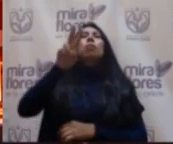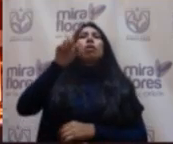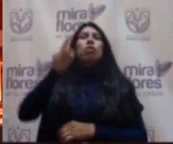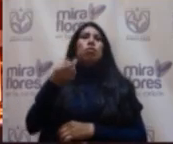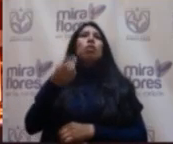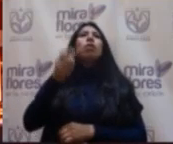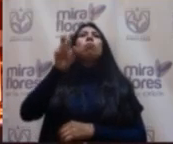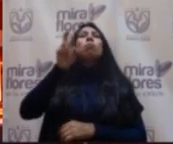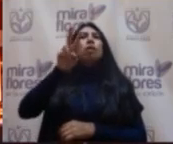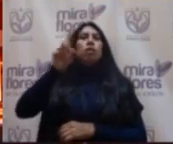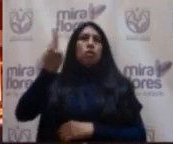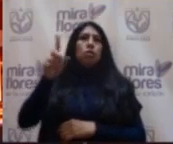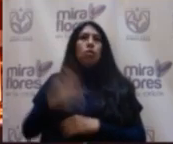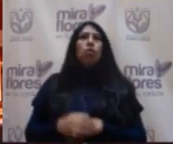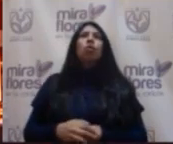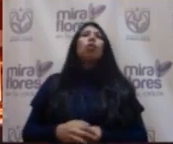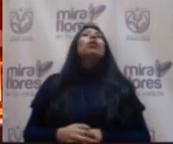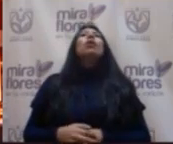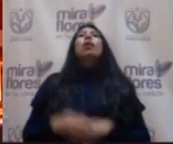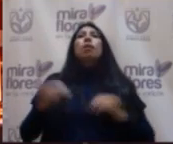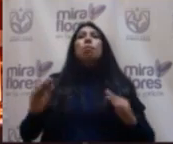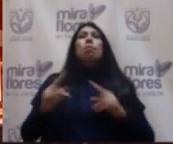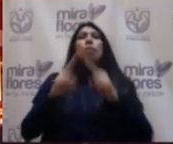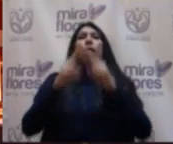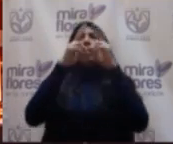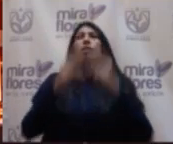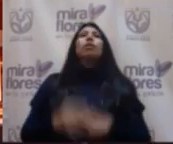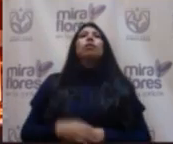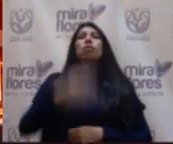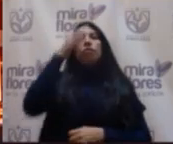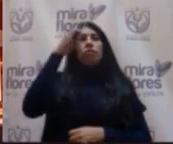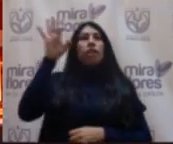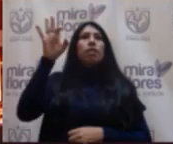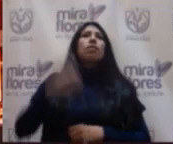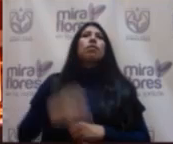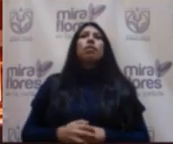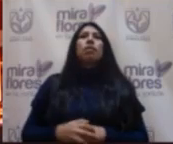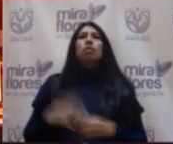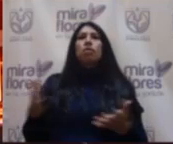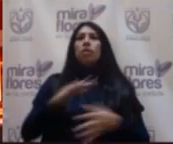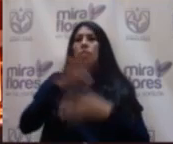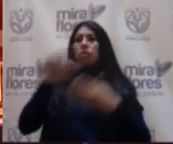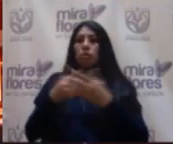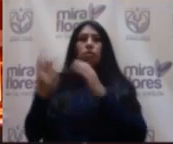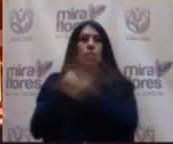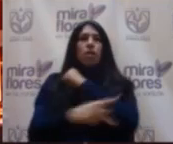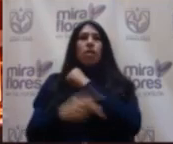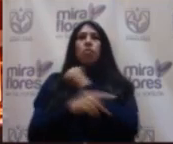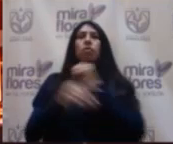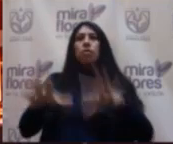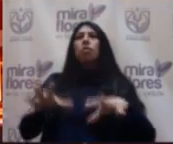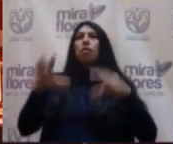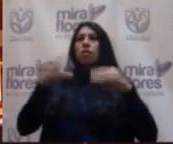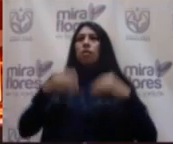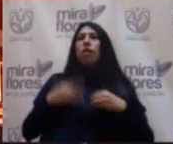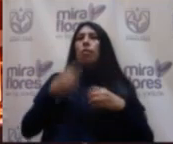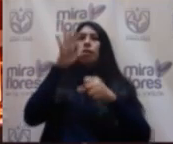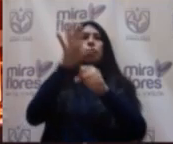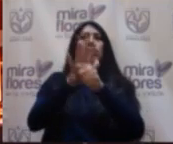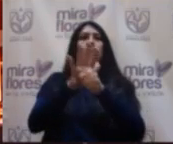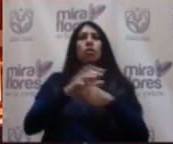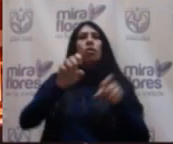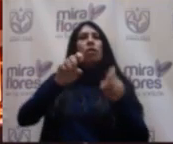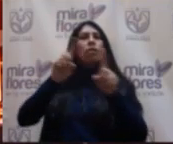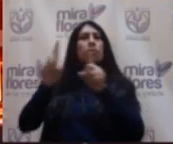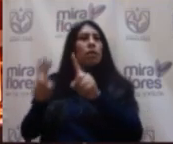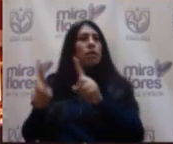en Francia. Y entonces todas las naciones hemos adquirido una serie de compromisos. La pregunta es,